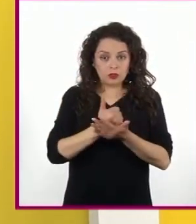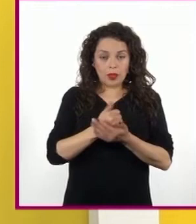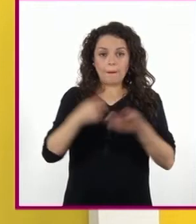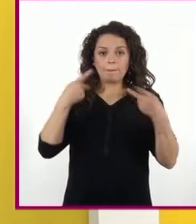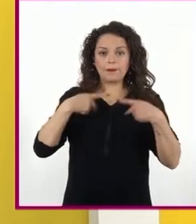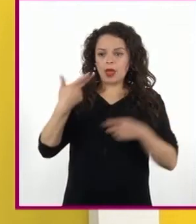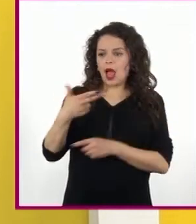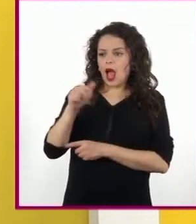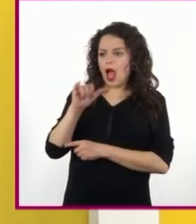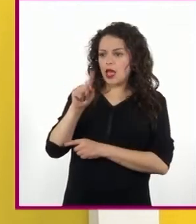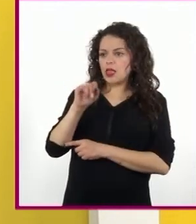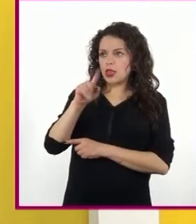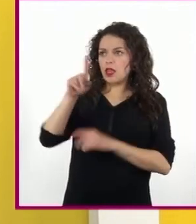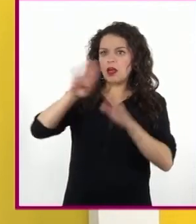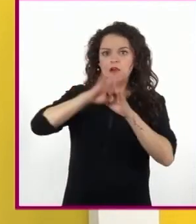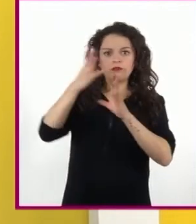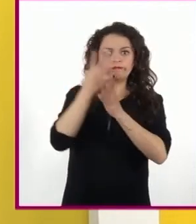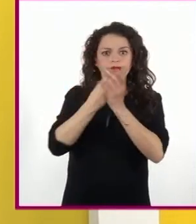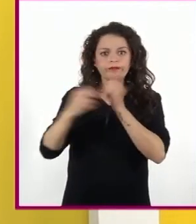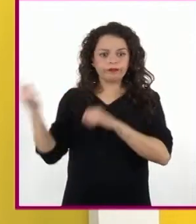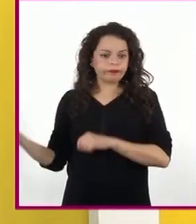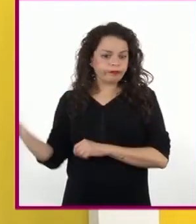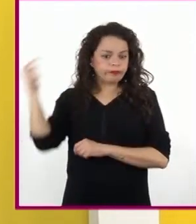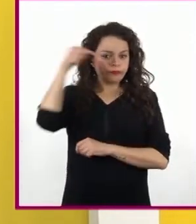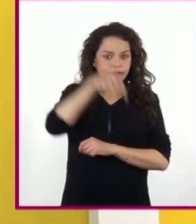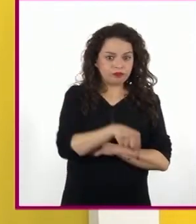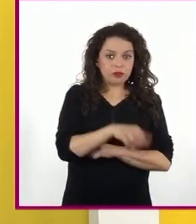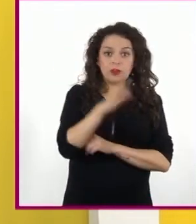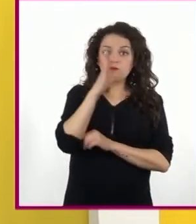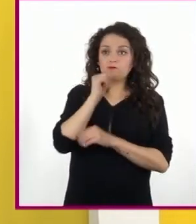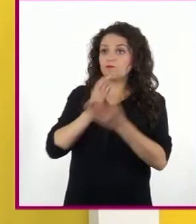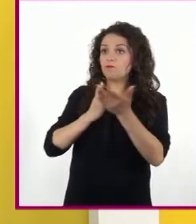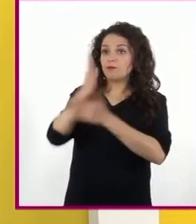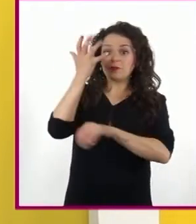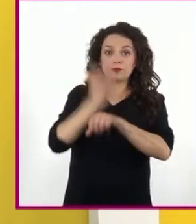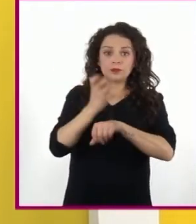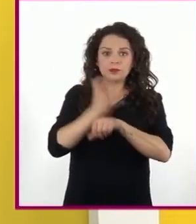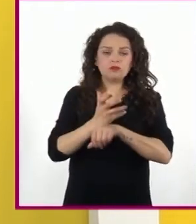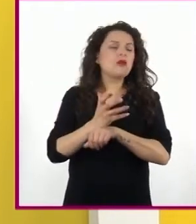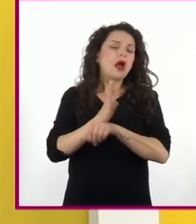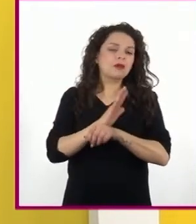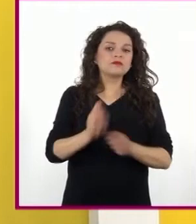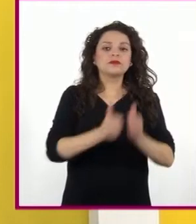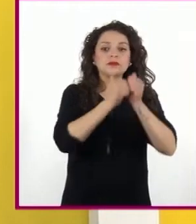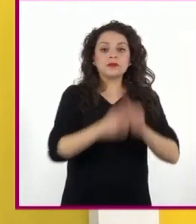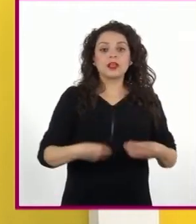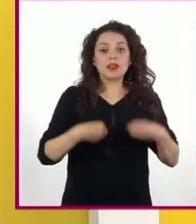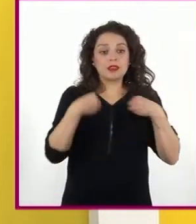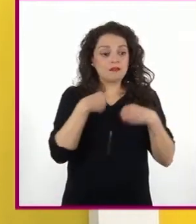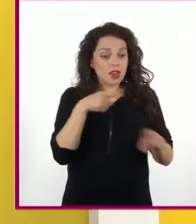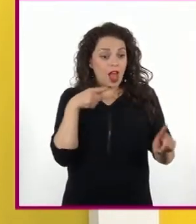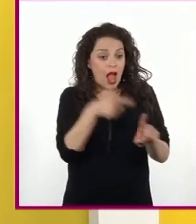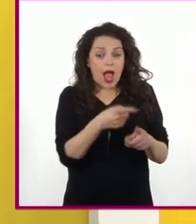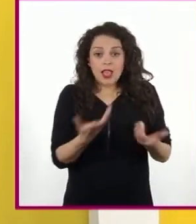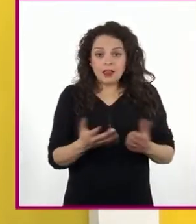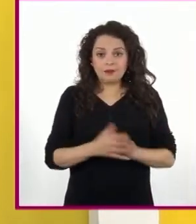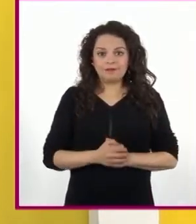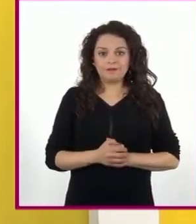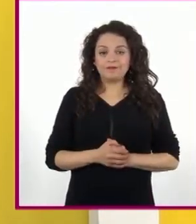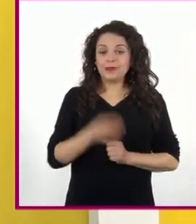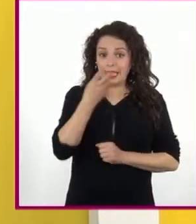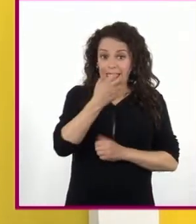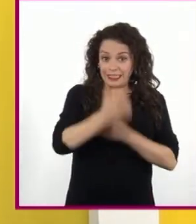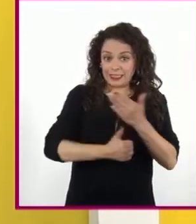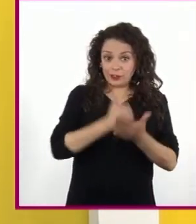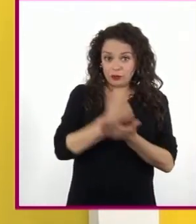haitianos se quedaron a vivir después de que ya no pudieron ingresar a Estados Unidos de América. Cabe mencionar que en esa ciudad